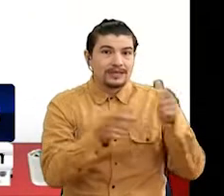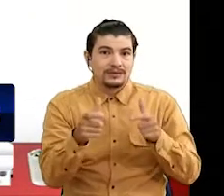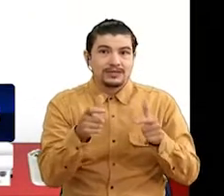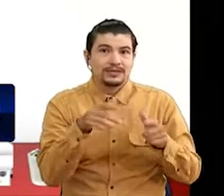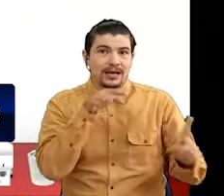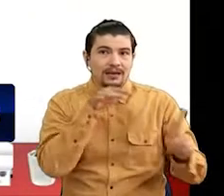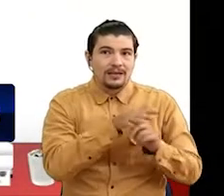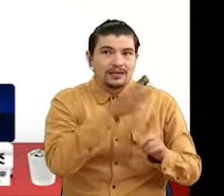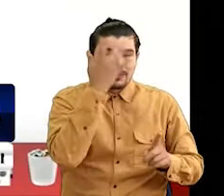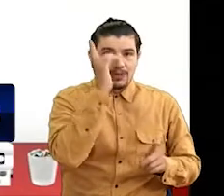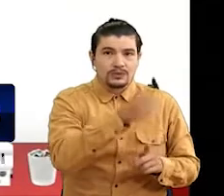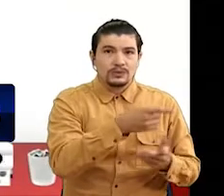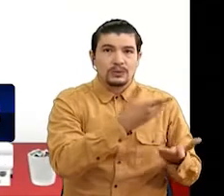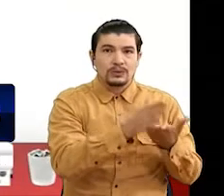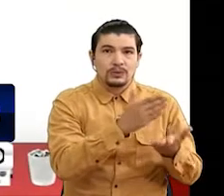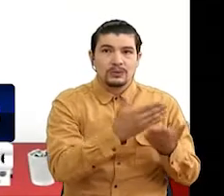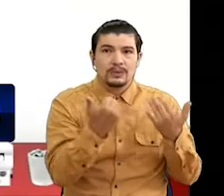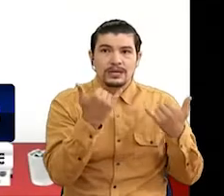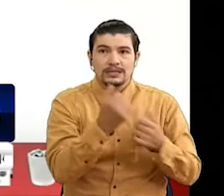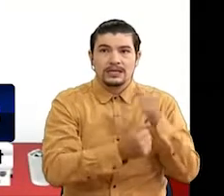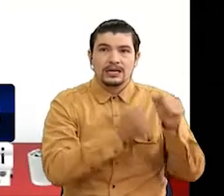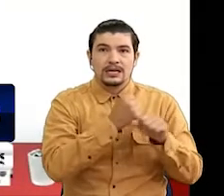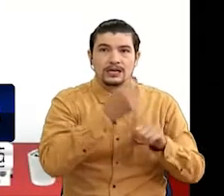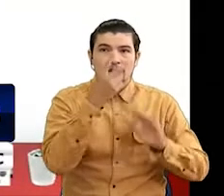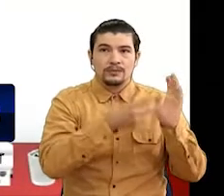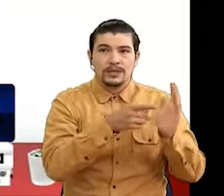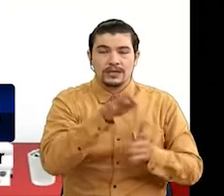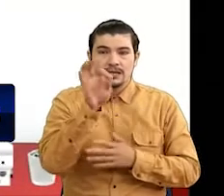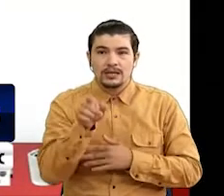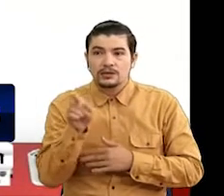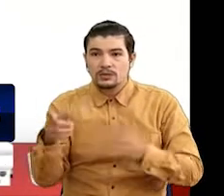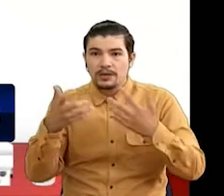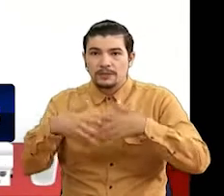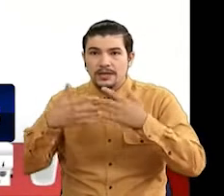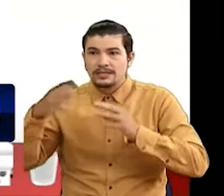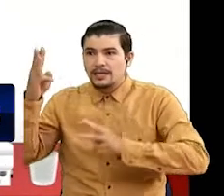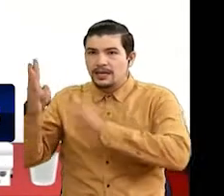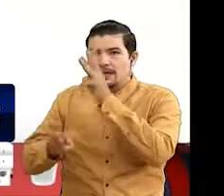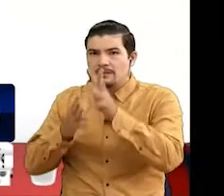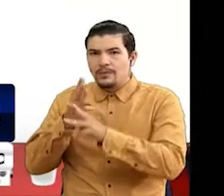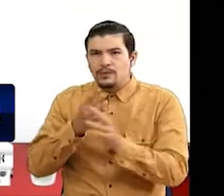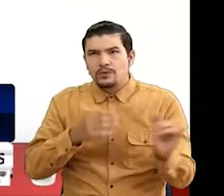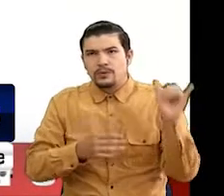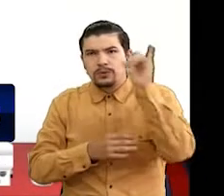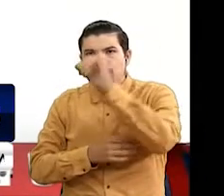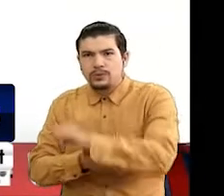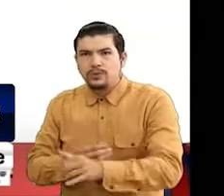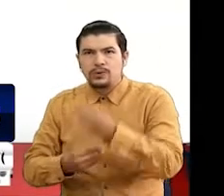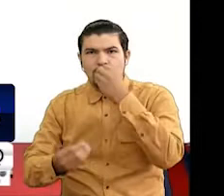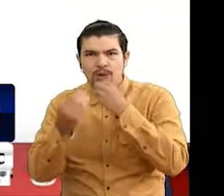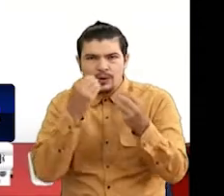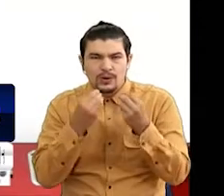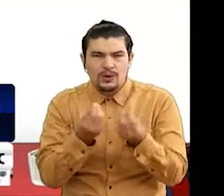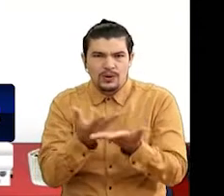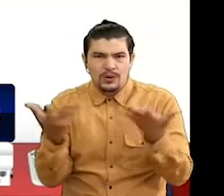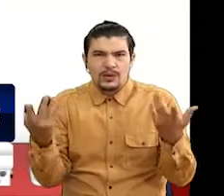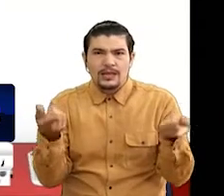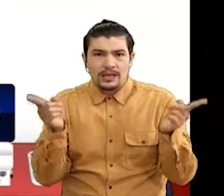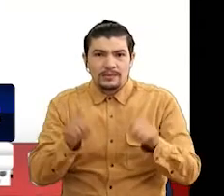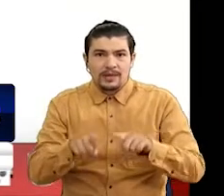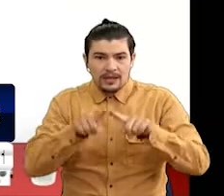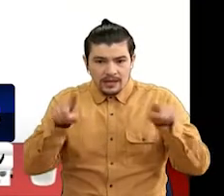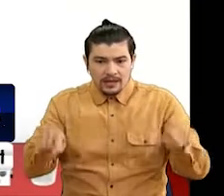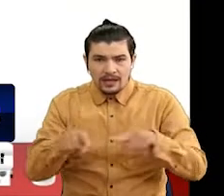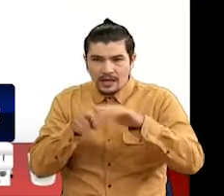2018 donde la empresa por el mundo se ofrecía tiquetes aéreos hospedaje alimentación y boletas de ingreso a